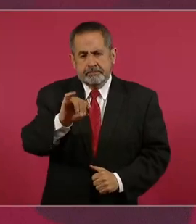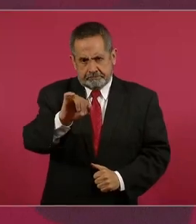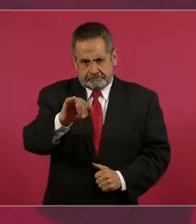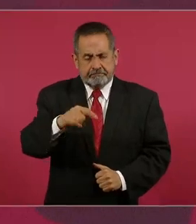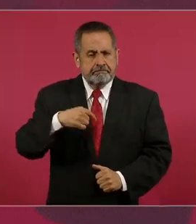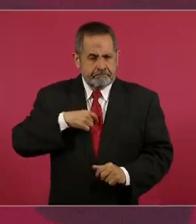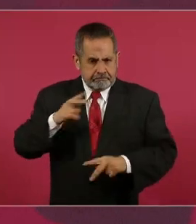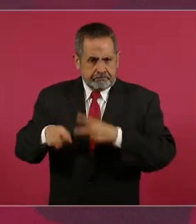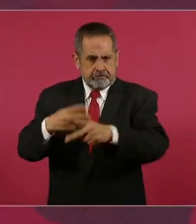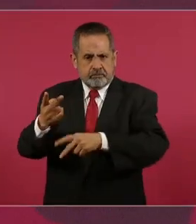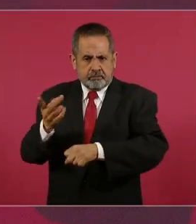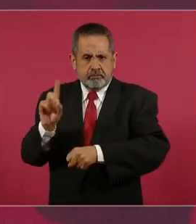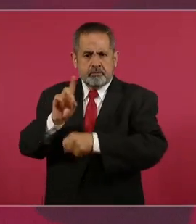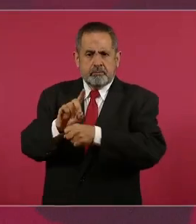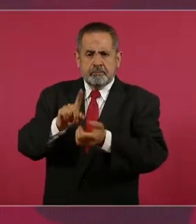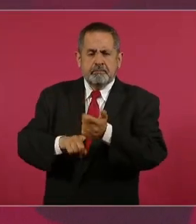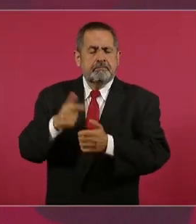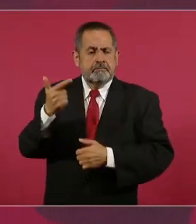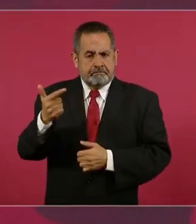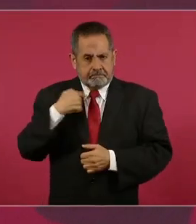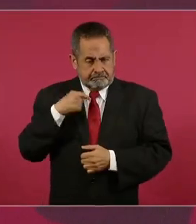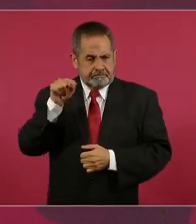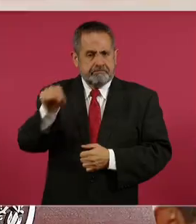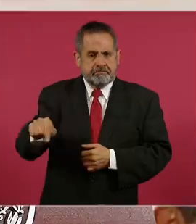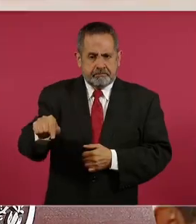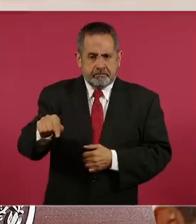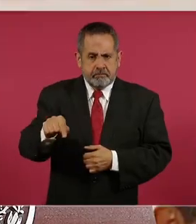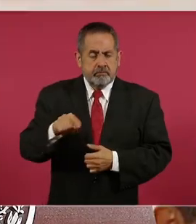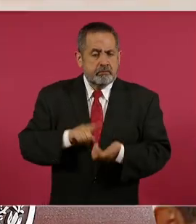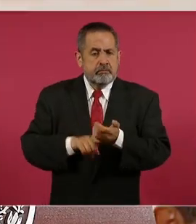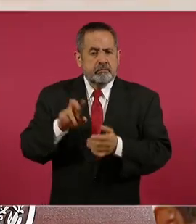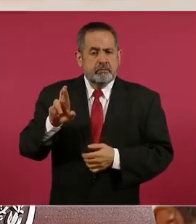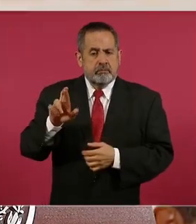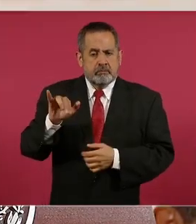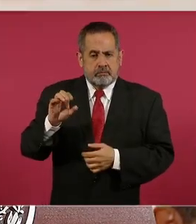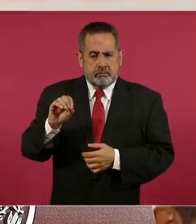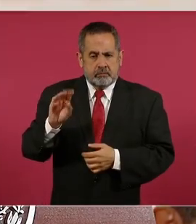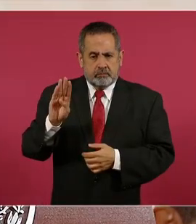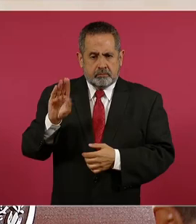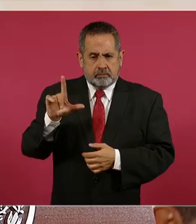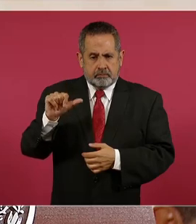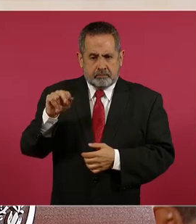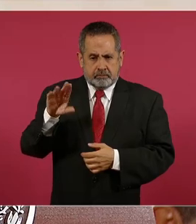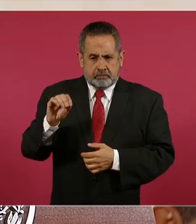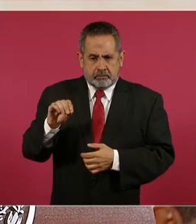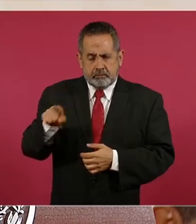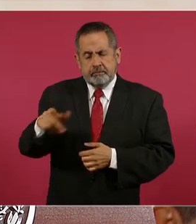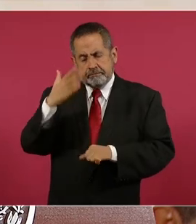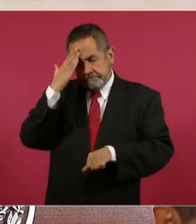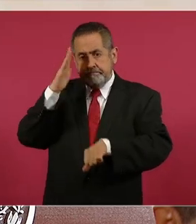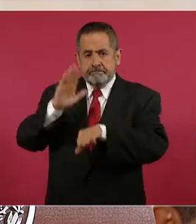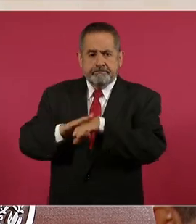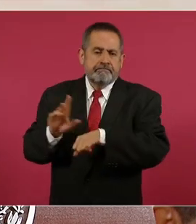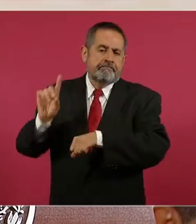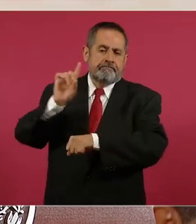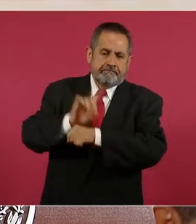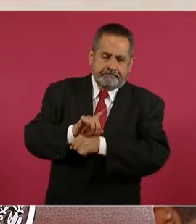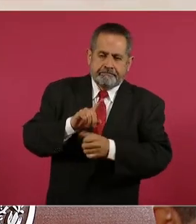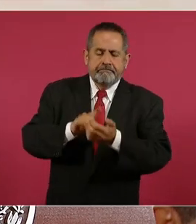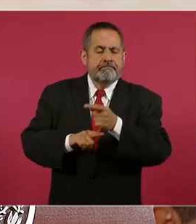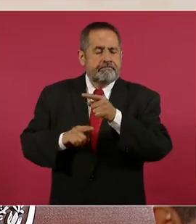hasta el día 7, voy a Río Blanco, muy bien. Voy a la conmemoración de la